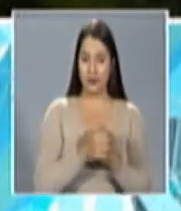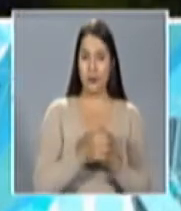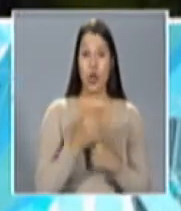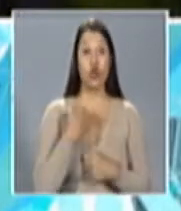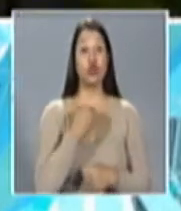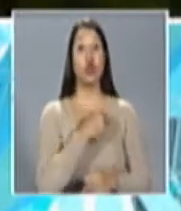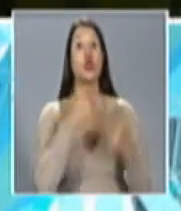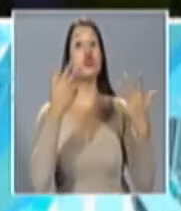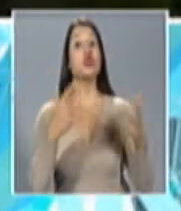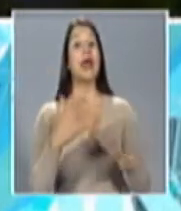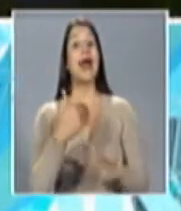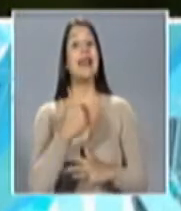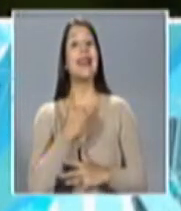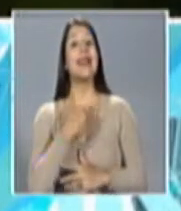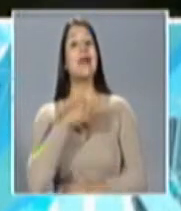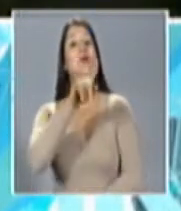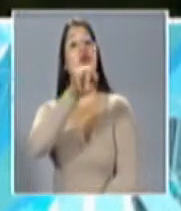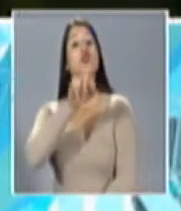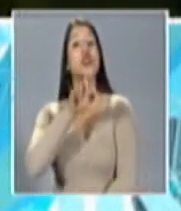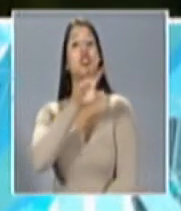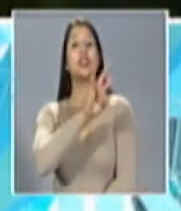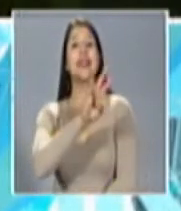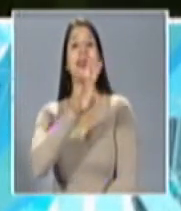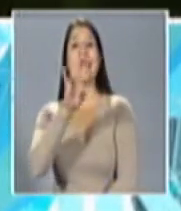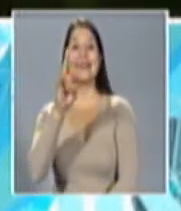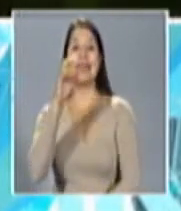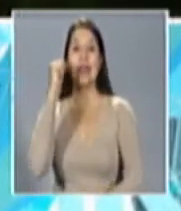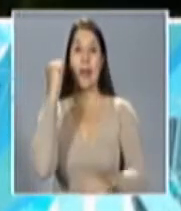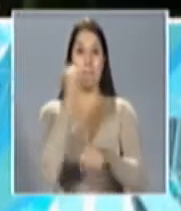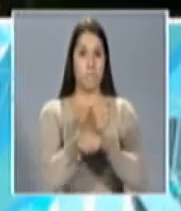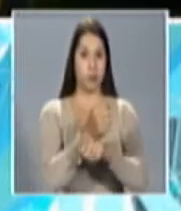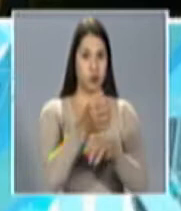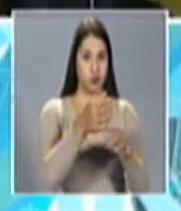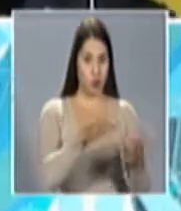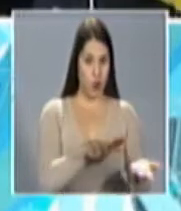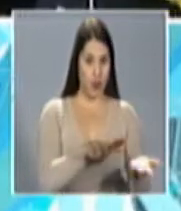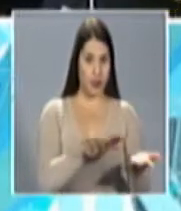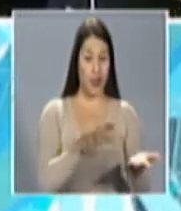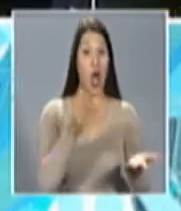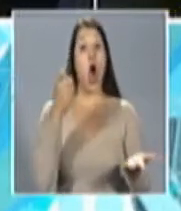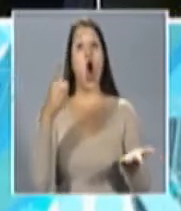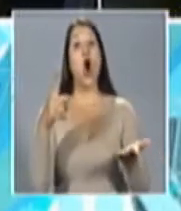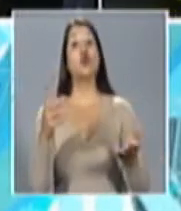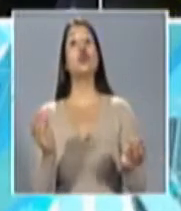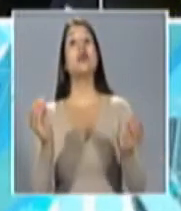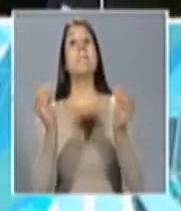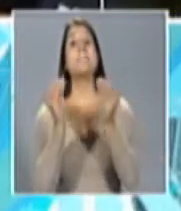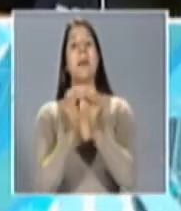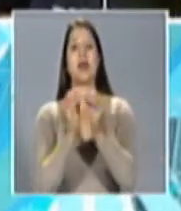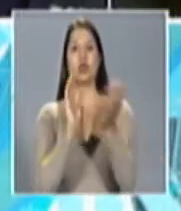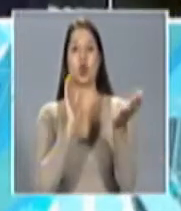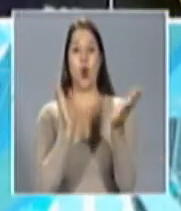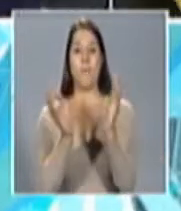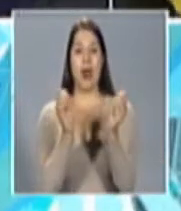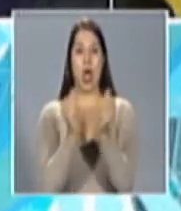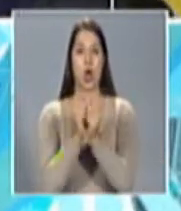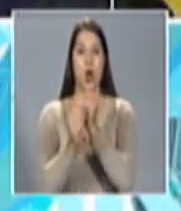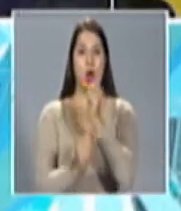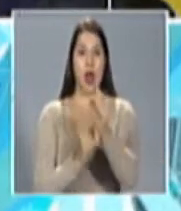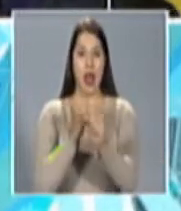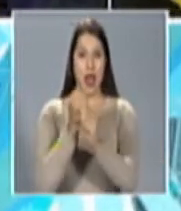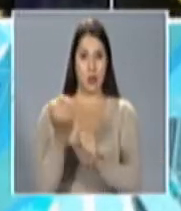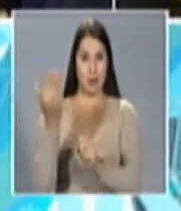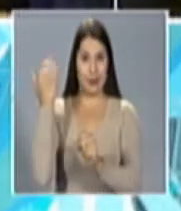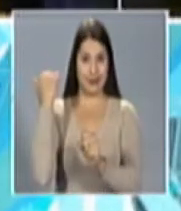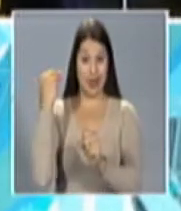llevamos 177 homicidios a esta fecha, 11 más que esta misma fecha el año pasado. Pero es que el primer trimestre, esa es la